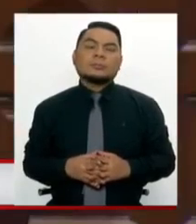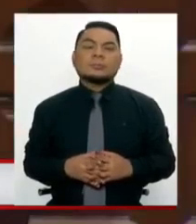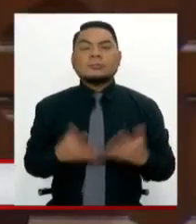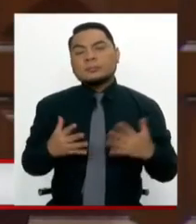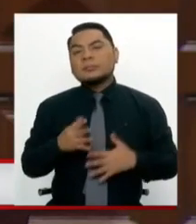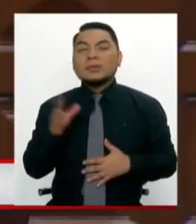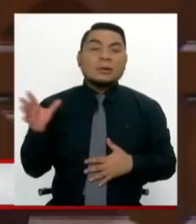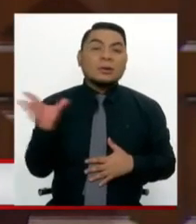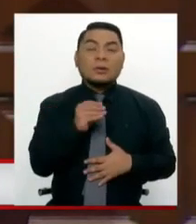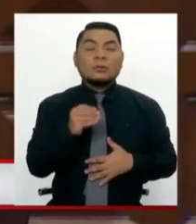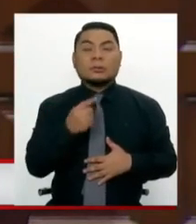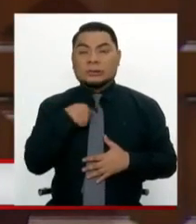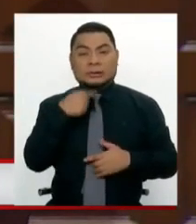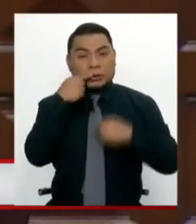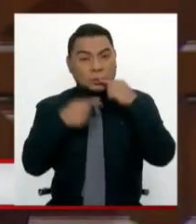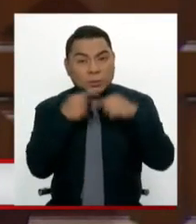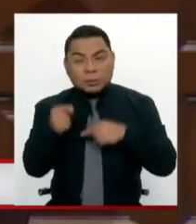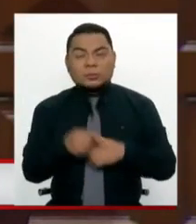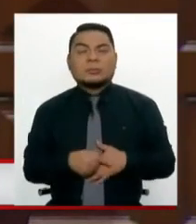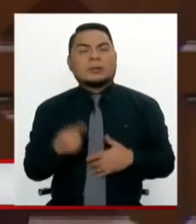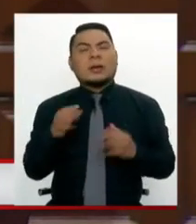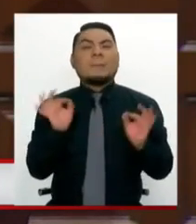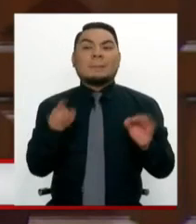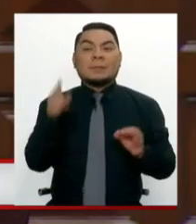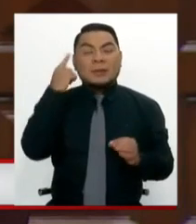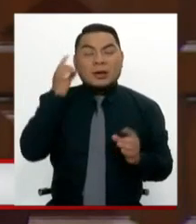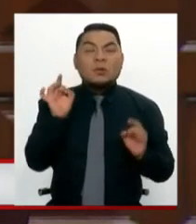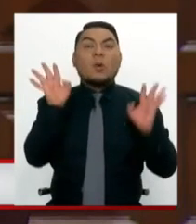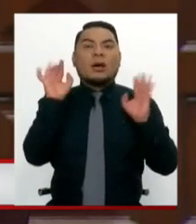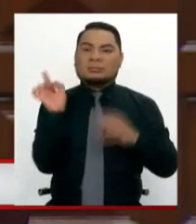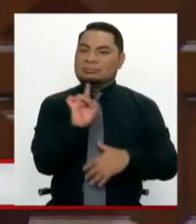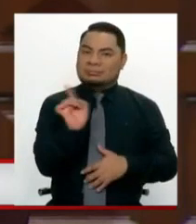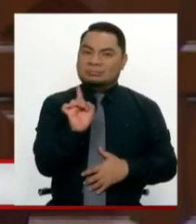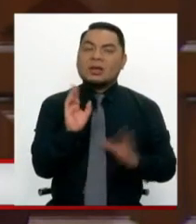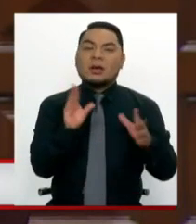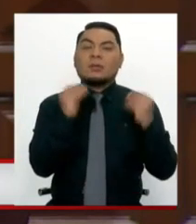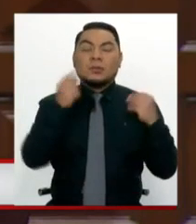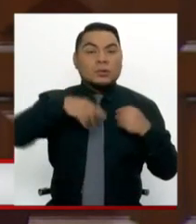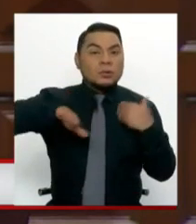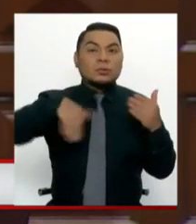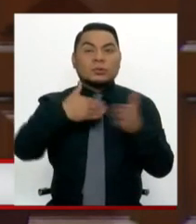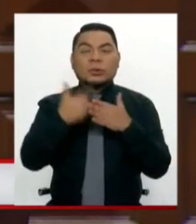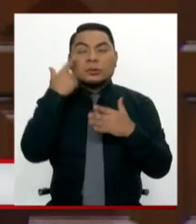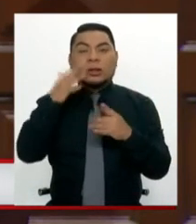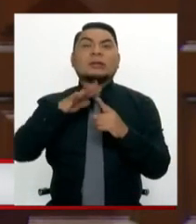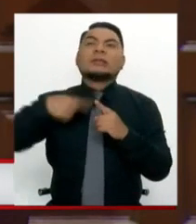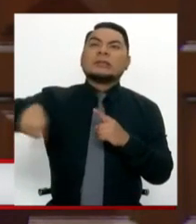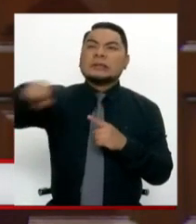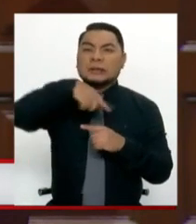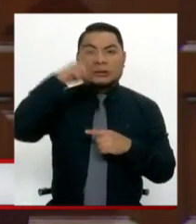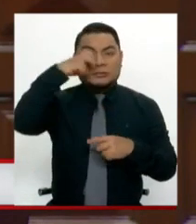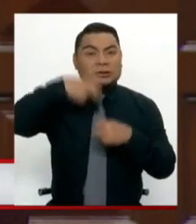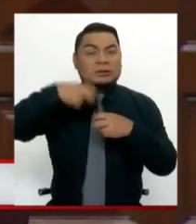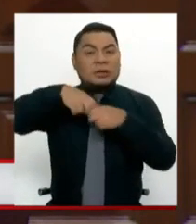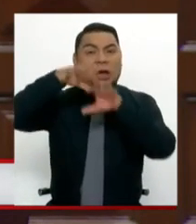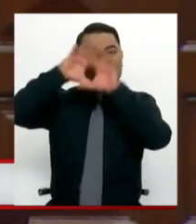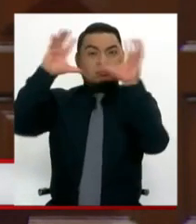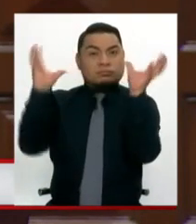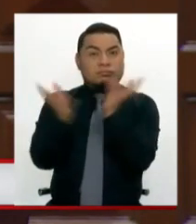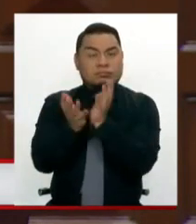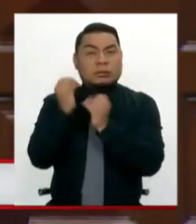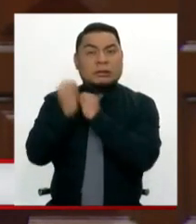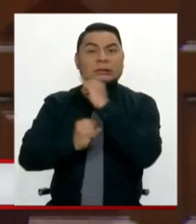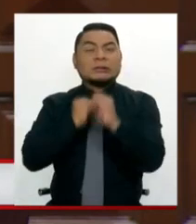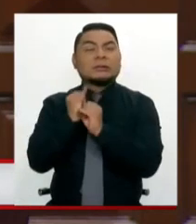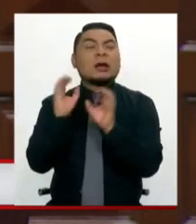De todo lo descrito, nada es casualidad, porque a pesar del contexto internacional complejo, caracterizado por